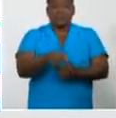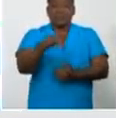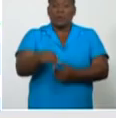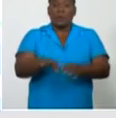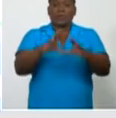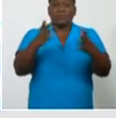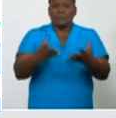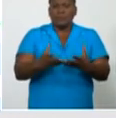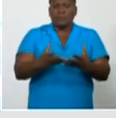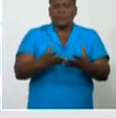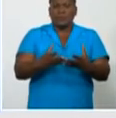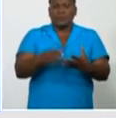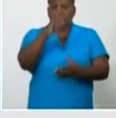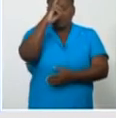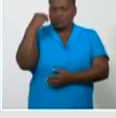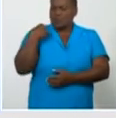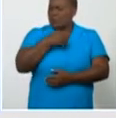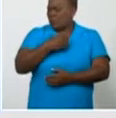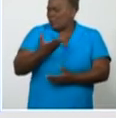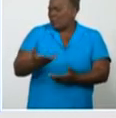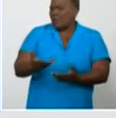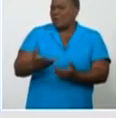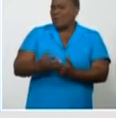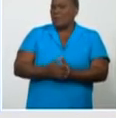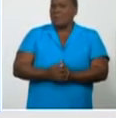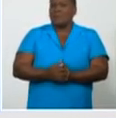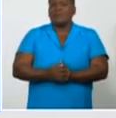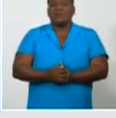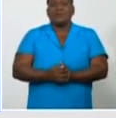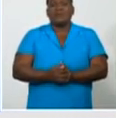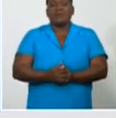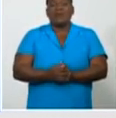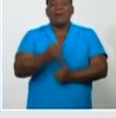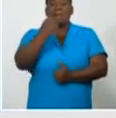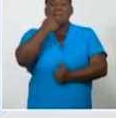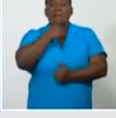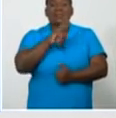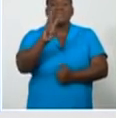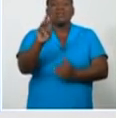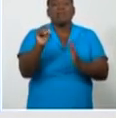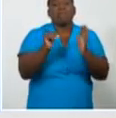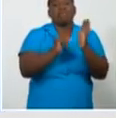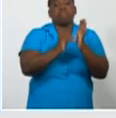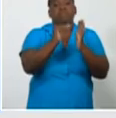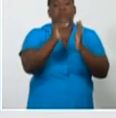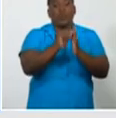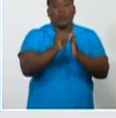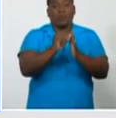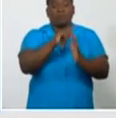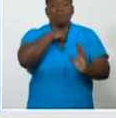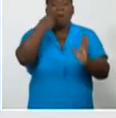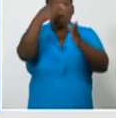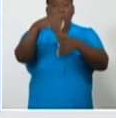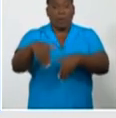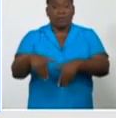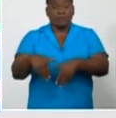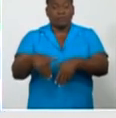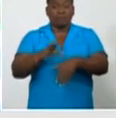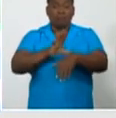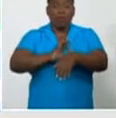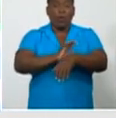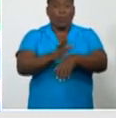mundo, doctor, reporta más de 3 millones de muertos por coronavirus. Sí,